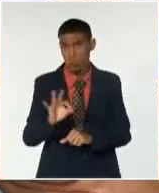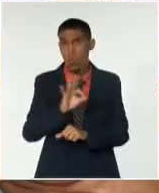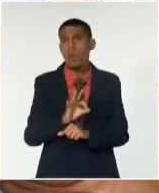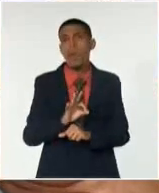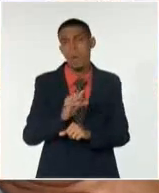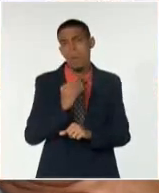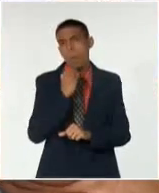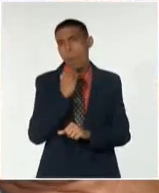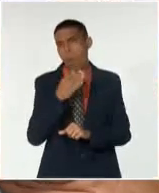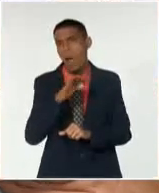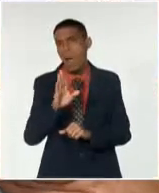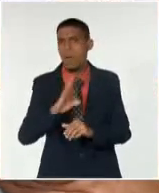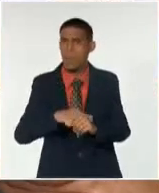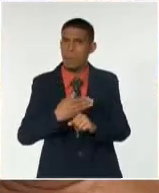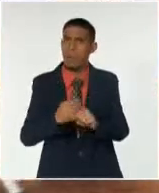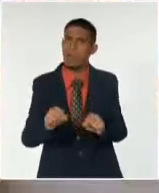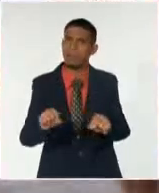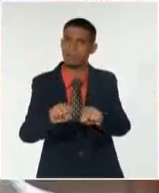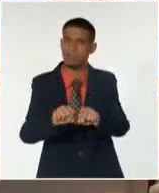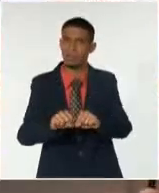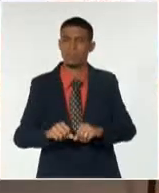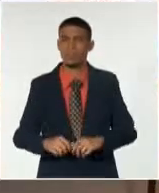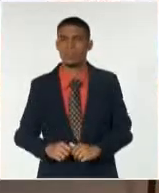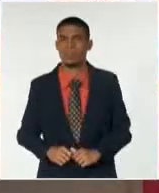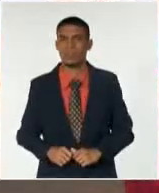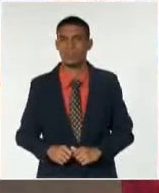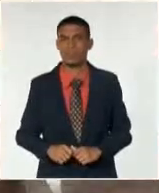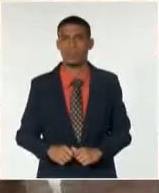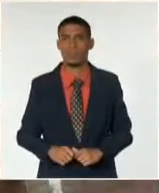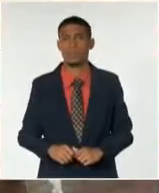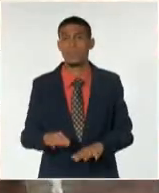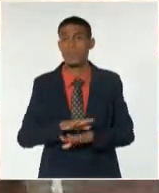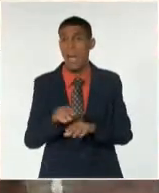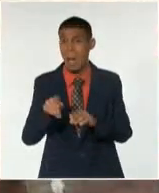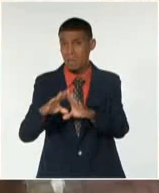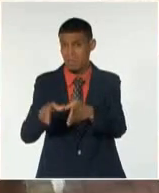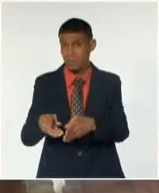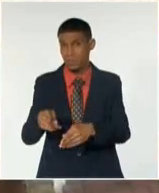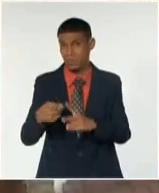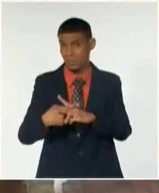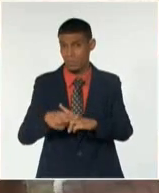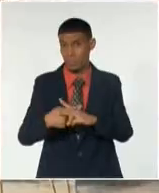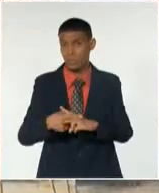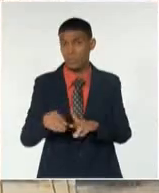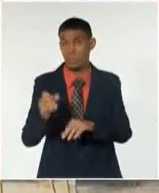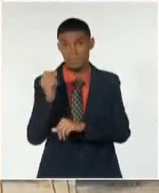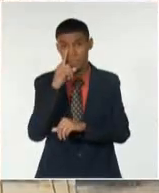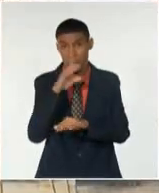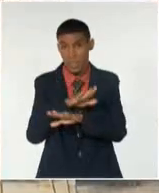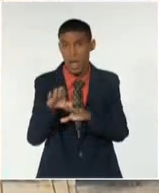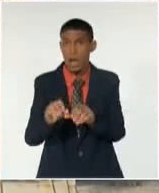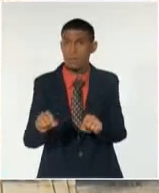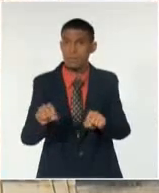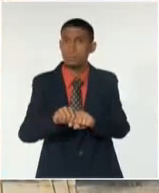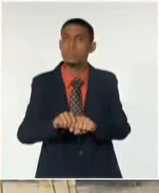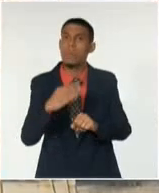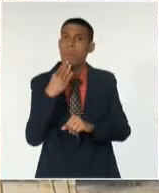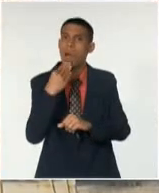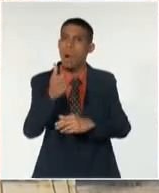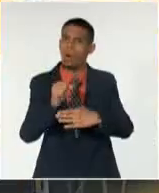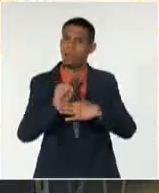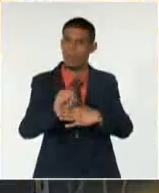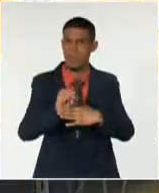alrededor de 120 megawatts en el sistema. Una vez que entre el ciclo combinado de Boca de Jaruco, ciertamente el apoyo se va a